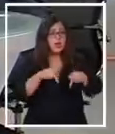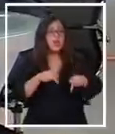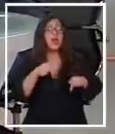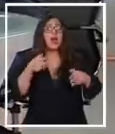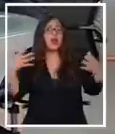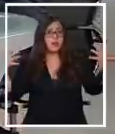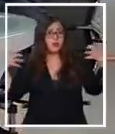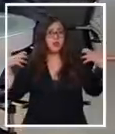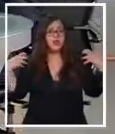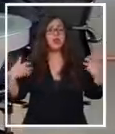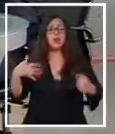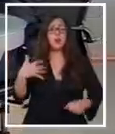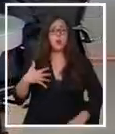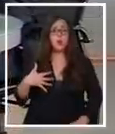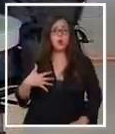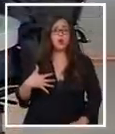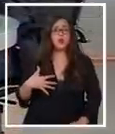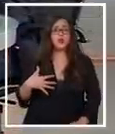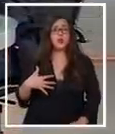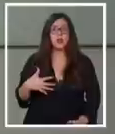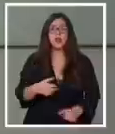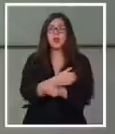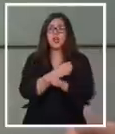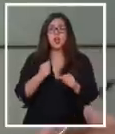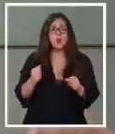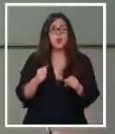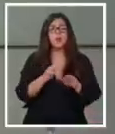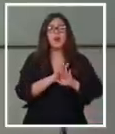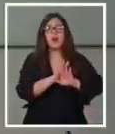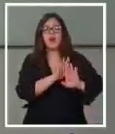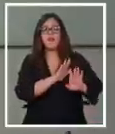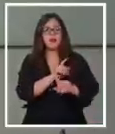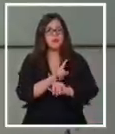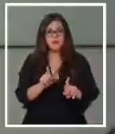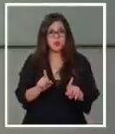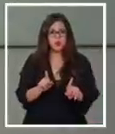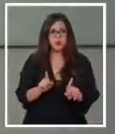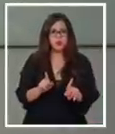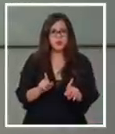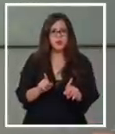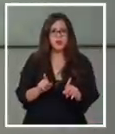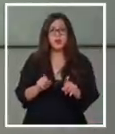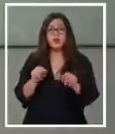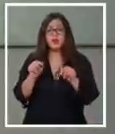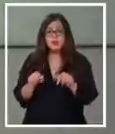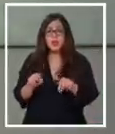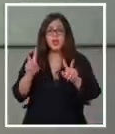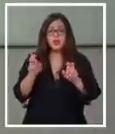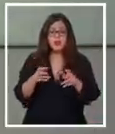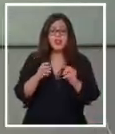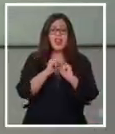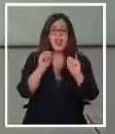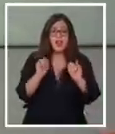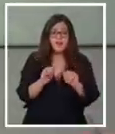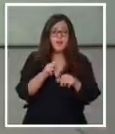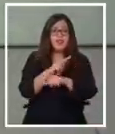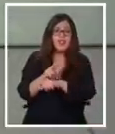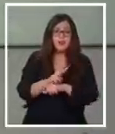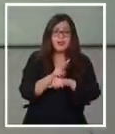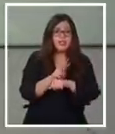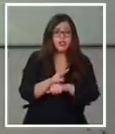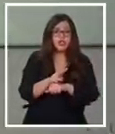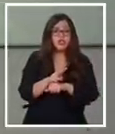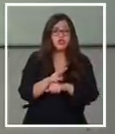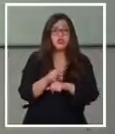moral e histórica que no podemos seguir eludiendo y por lo tanto respecto a las formas de administración sí que